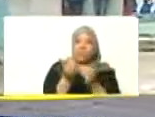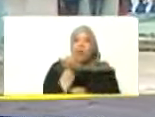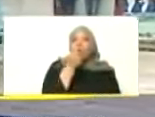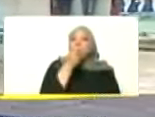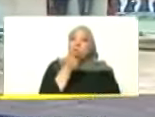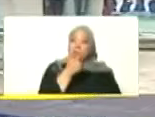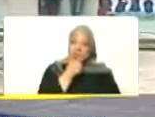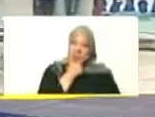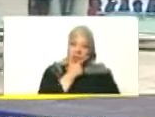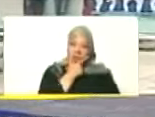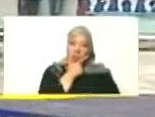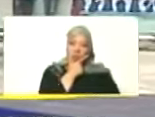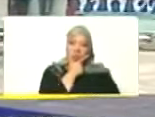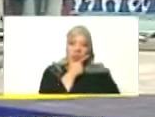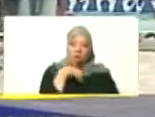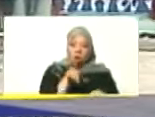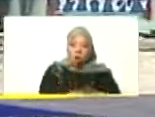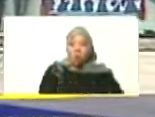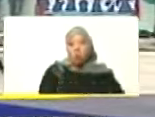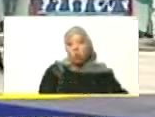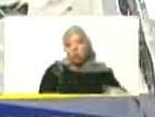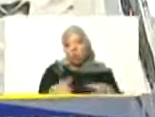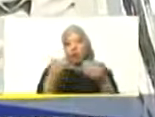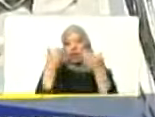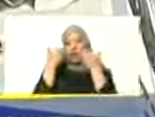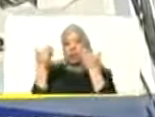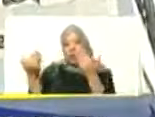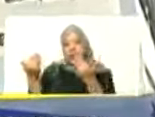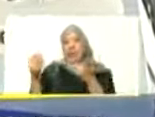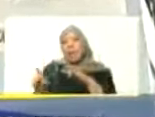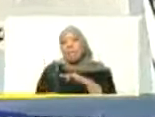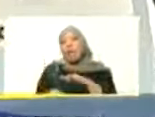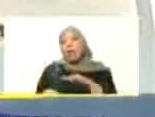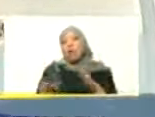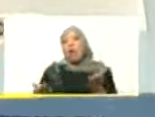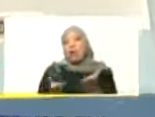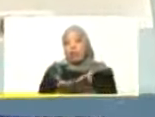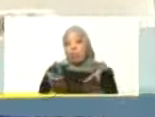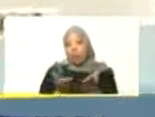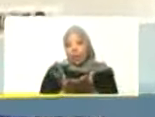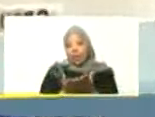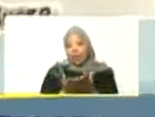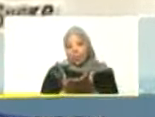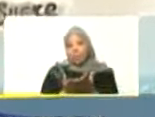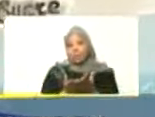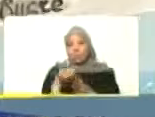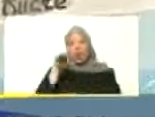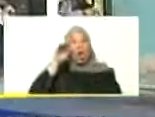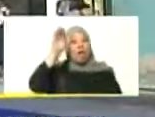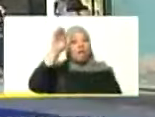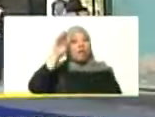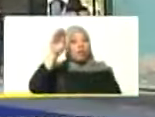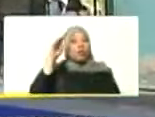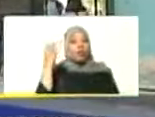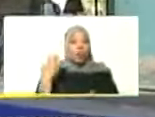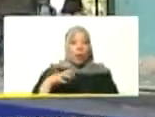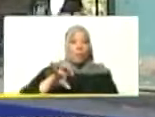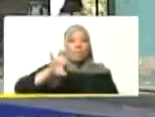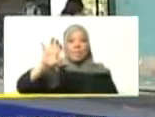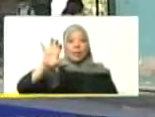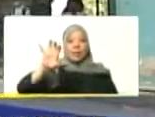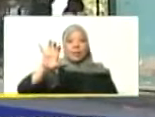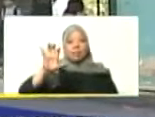embellecer un semillero como esto, como es la escuela, una escuela, semillero de la patria, el futuro de la patria? Así que mi comandante en